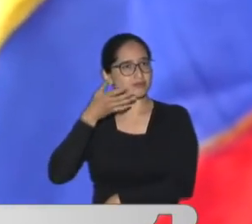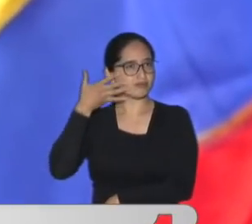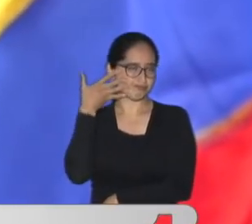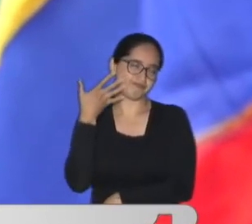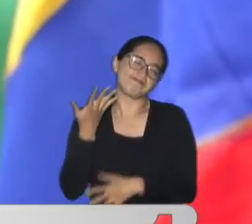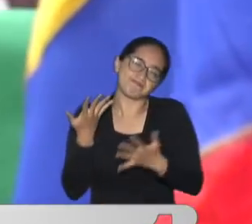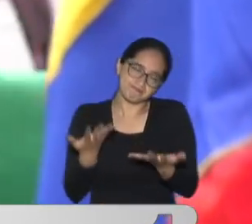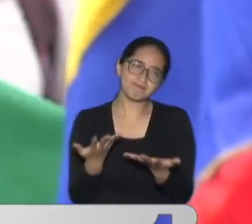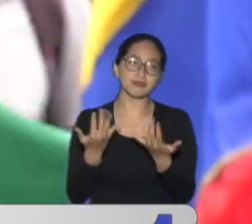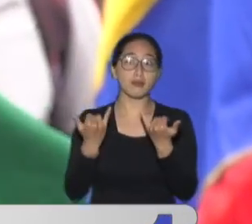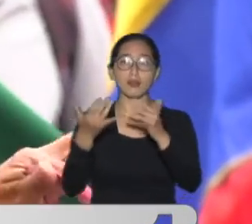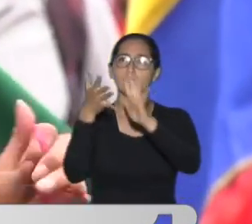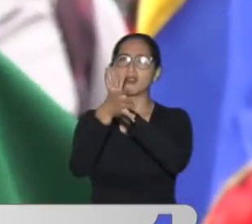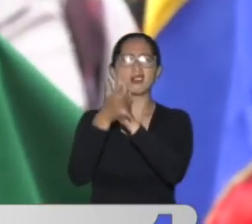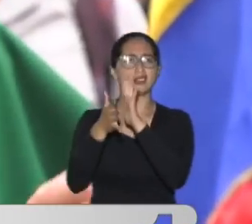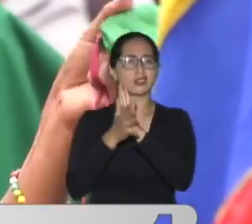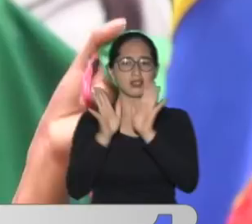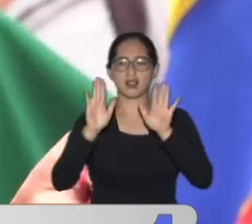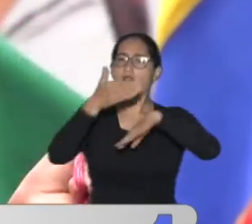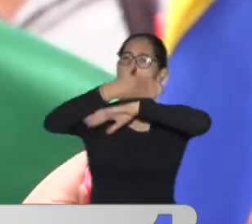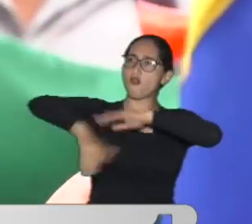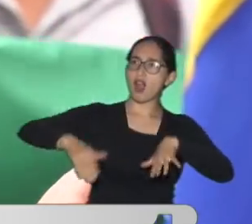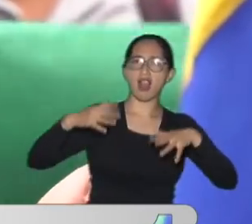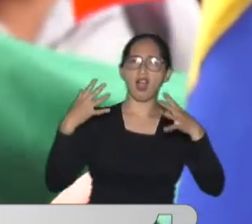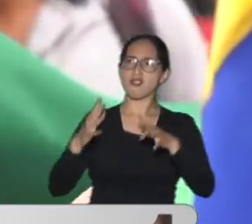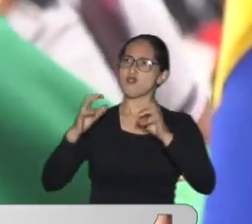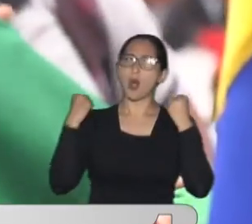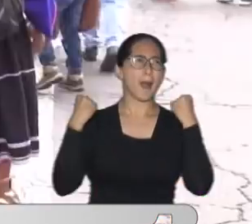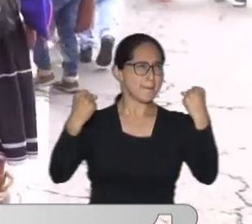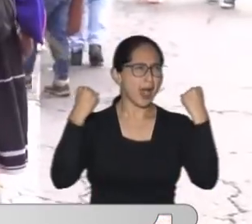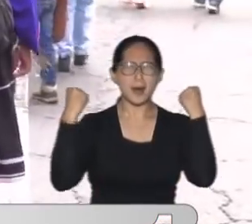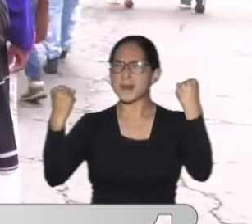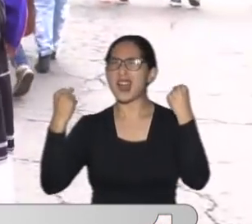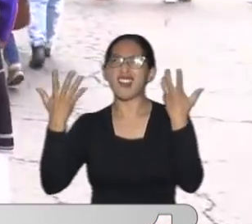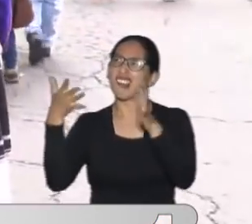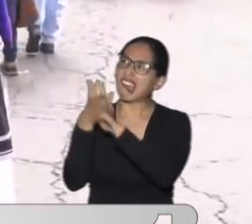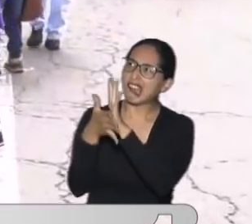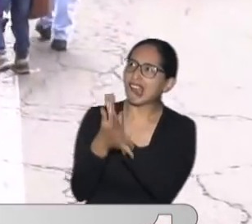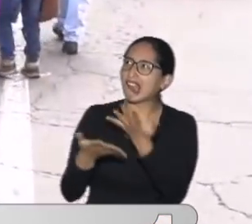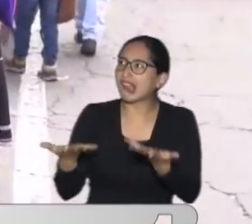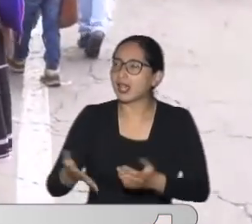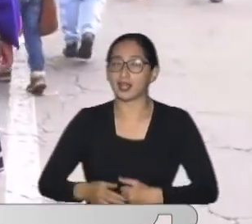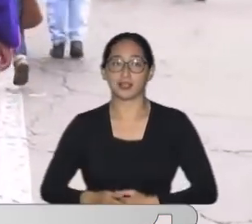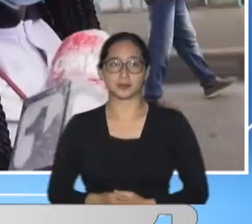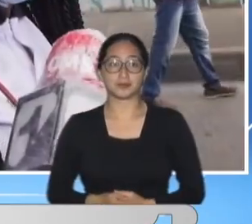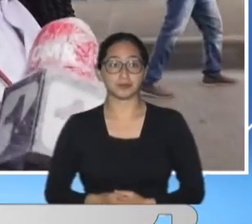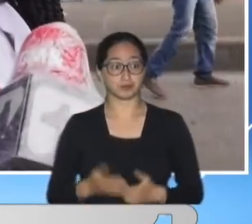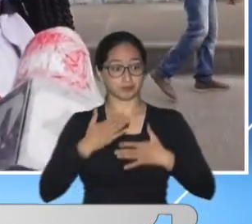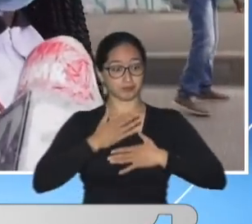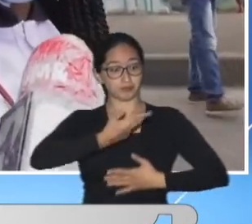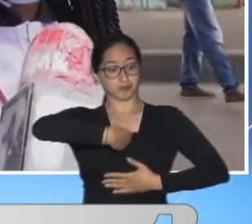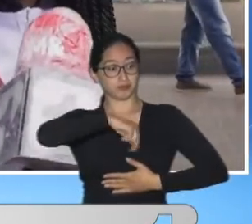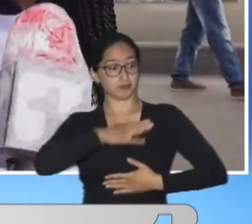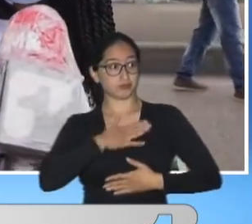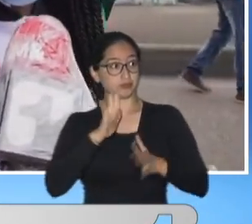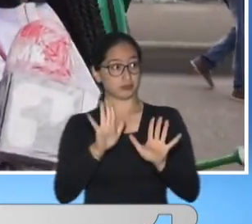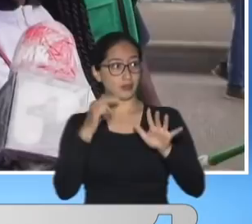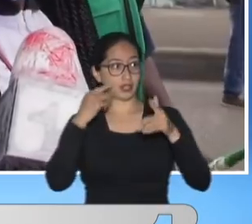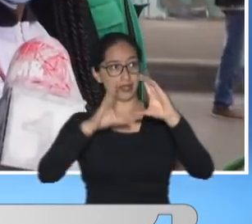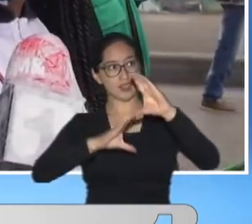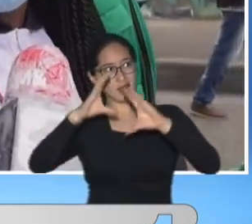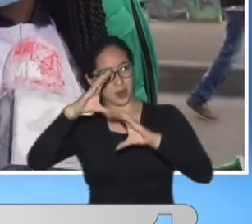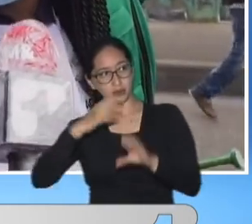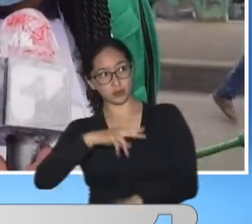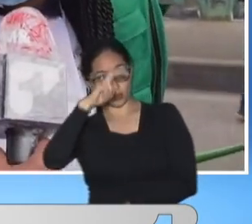da desde las calles al gobierno y a todo el país? Desde la Asociación de Consejos Comunitarios del Norte del